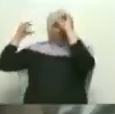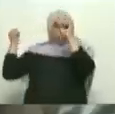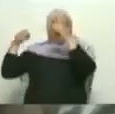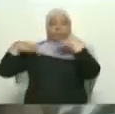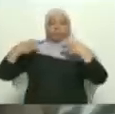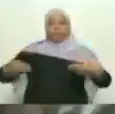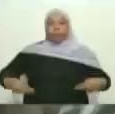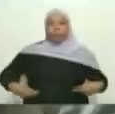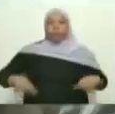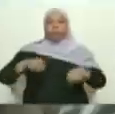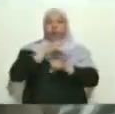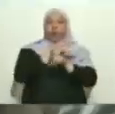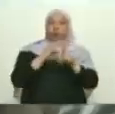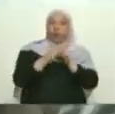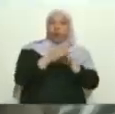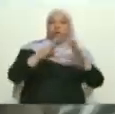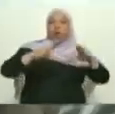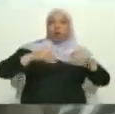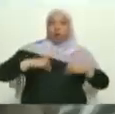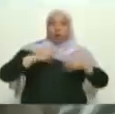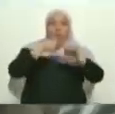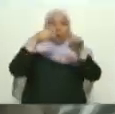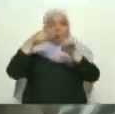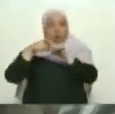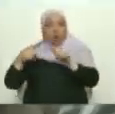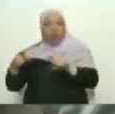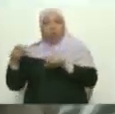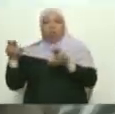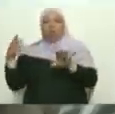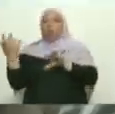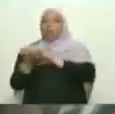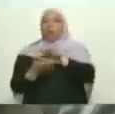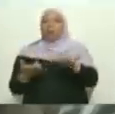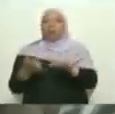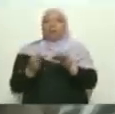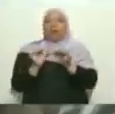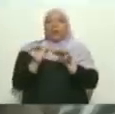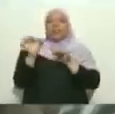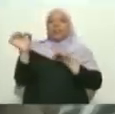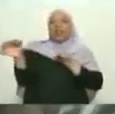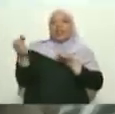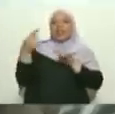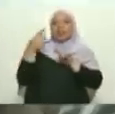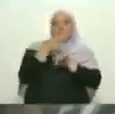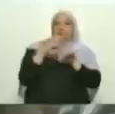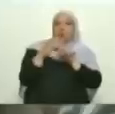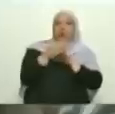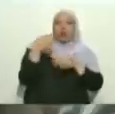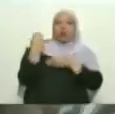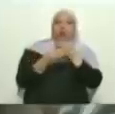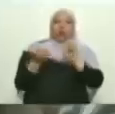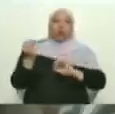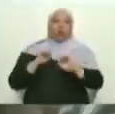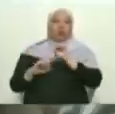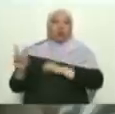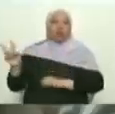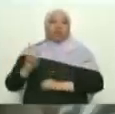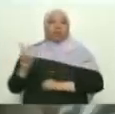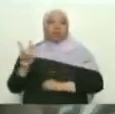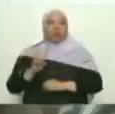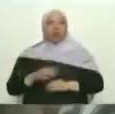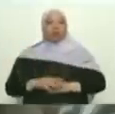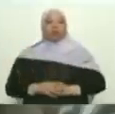humana de primera línea, que ha logrado romper el aislamiento que intentaron contra nuestro país,